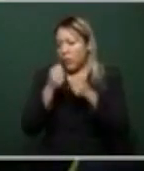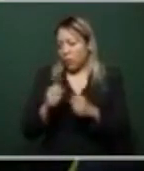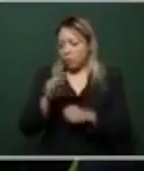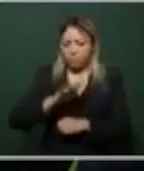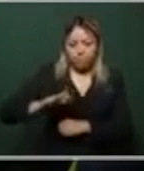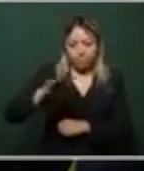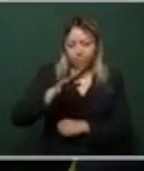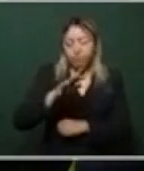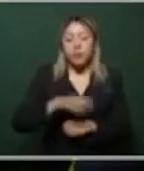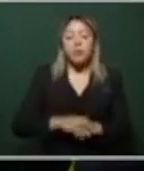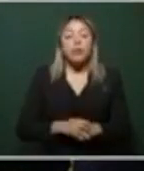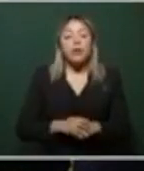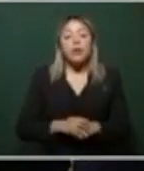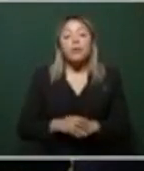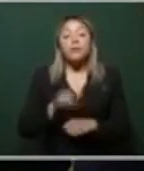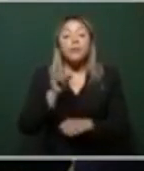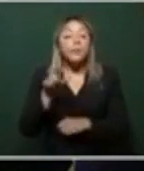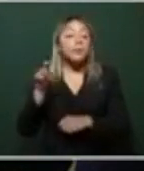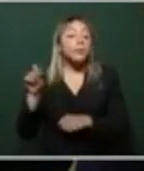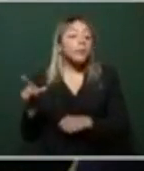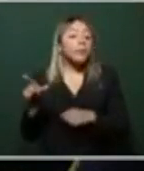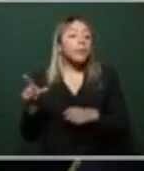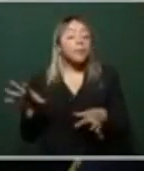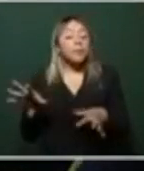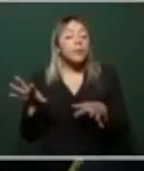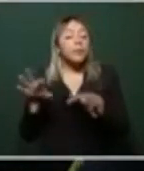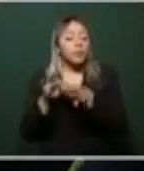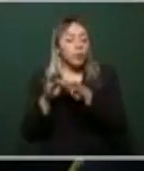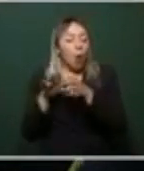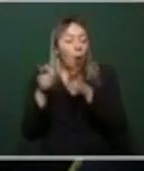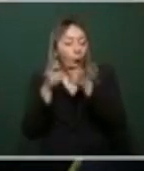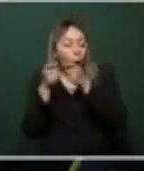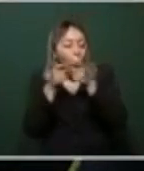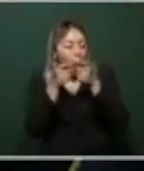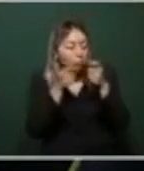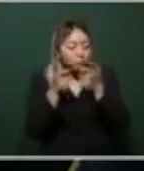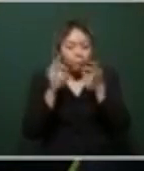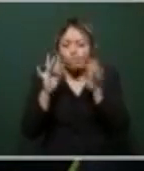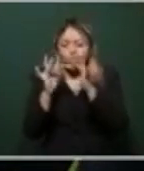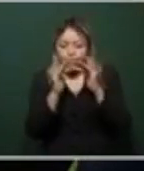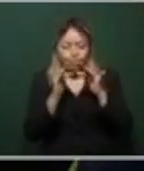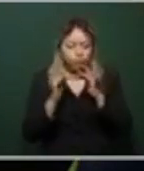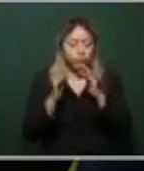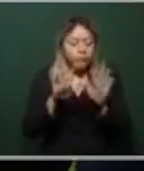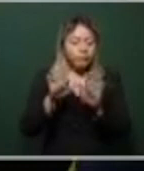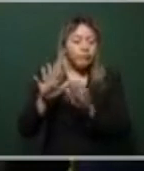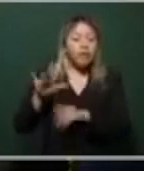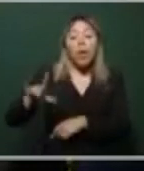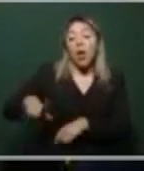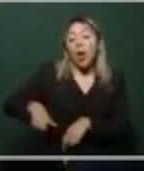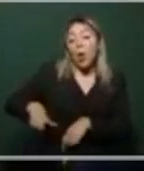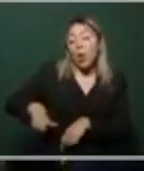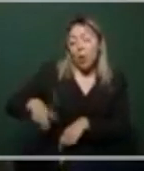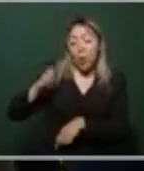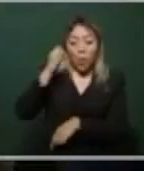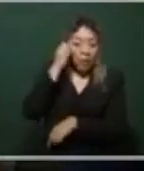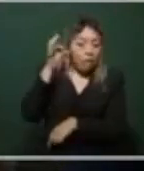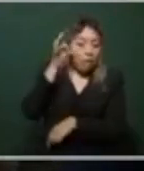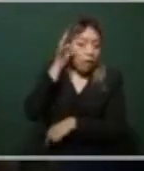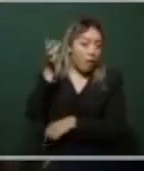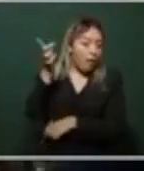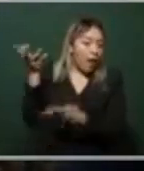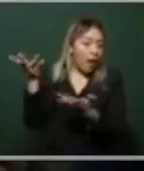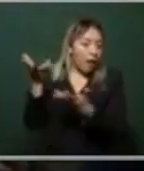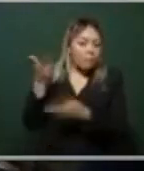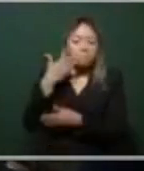parte de las coordinaciones, el señor gobernador va a realizar, nos va a apoyar con un